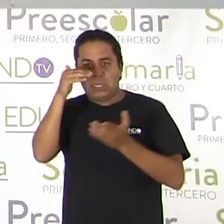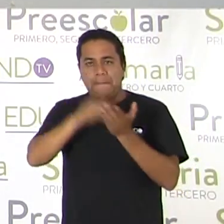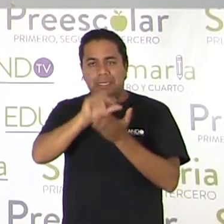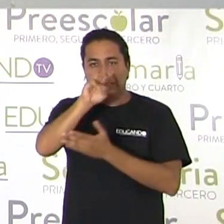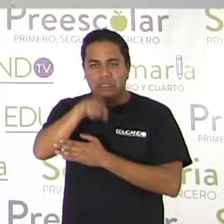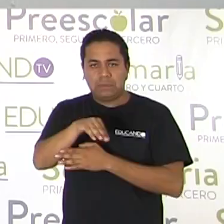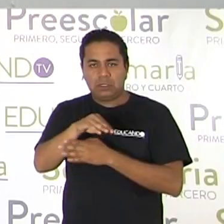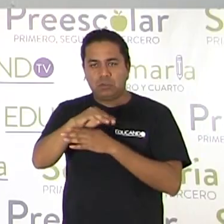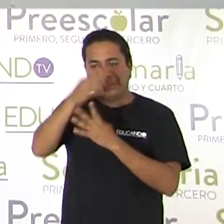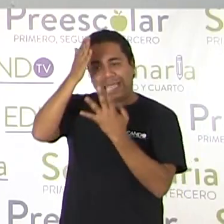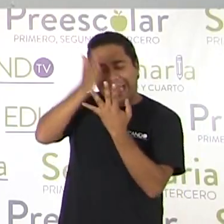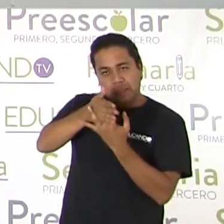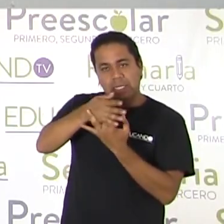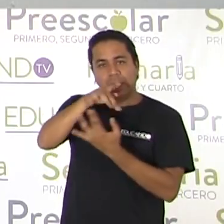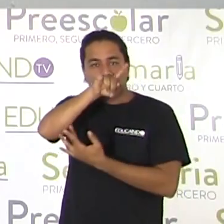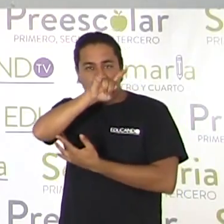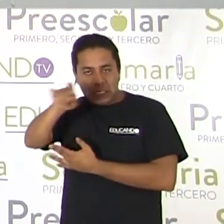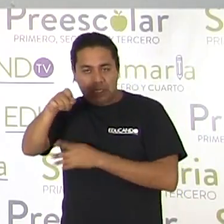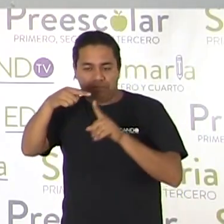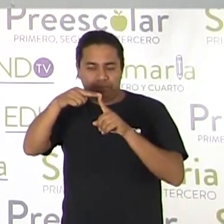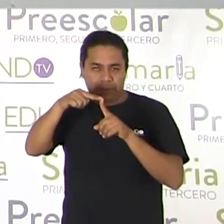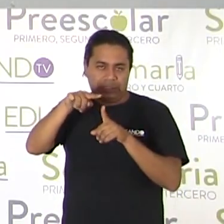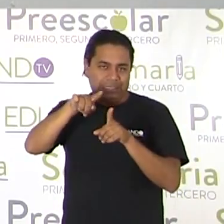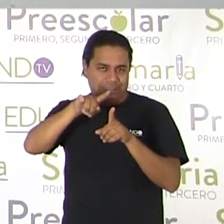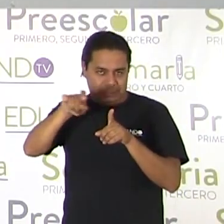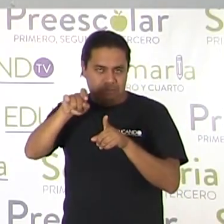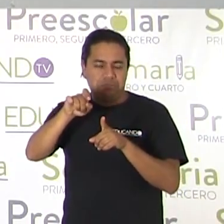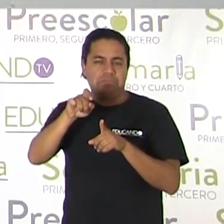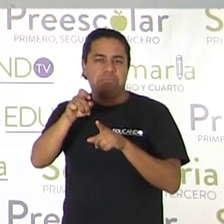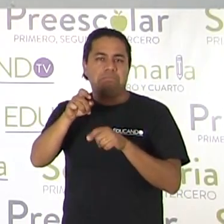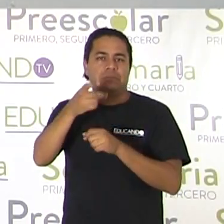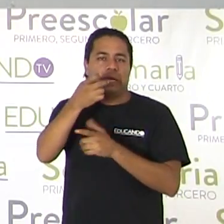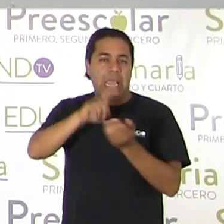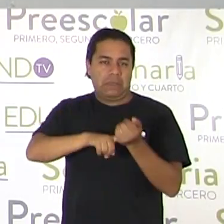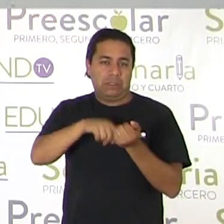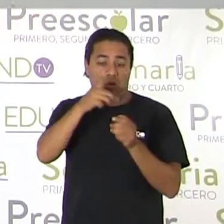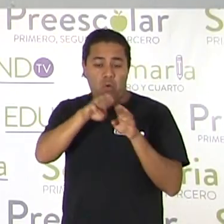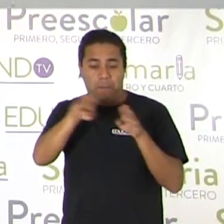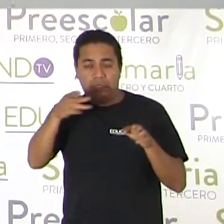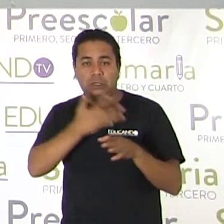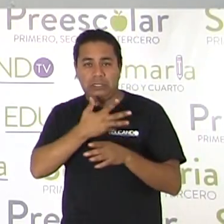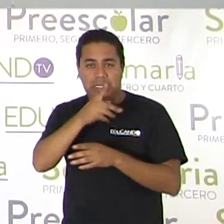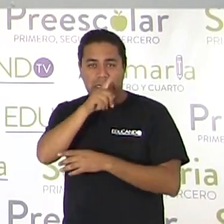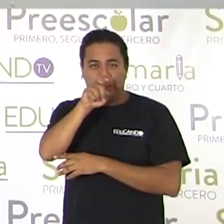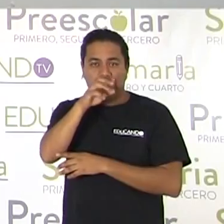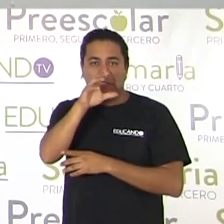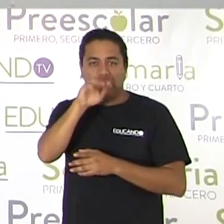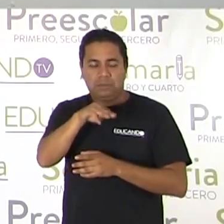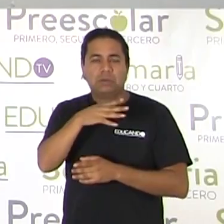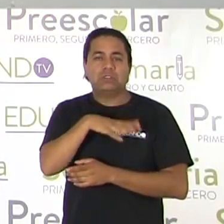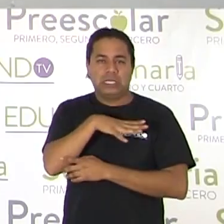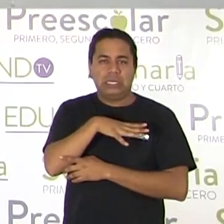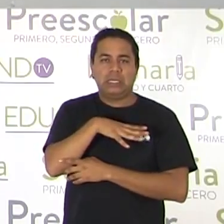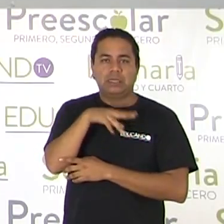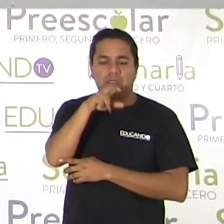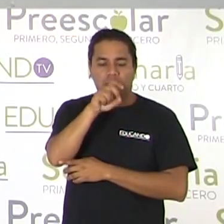dividimos entre 100, que son los centímetros que tiene un metro, y nos daría la cantidad de